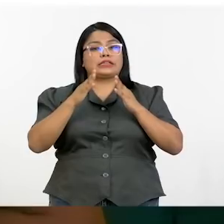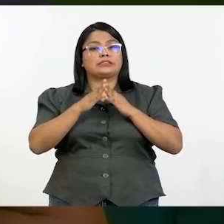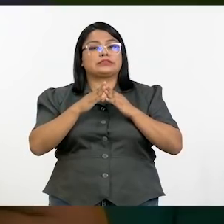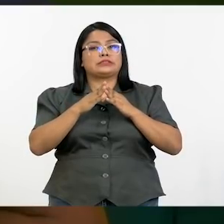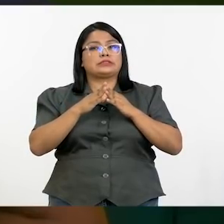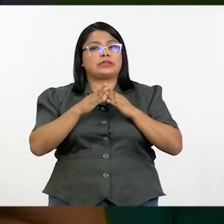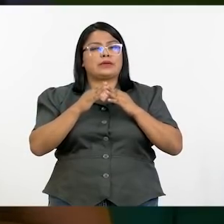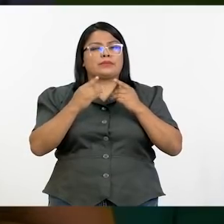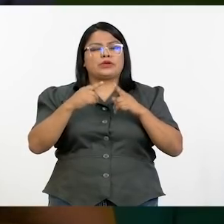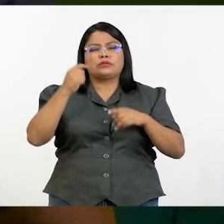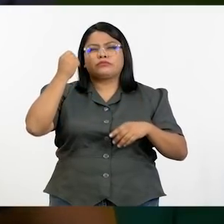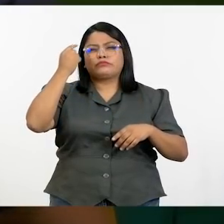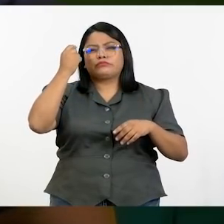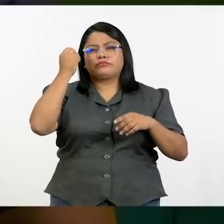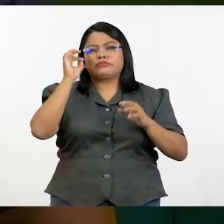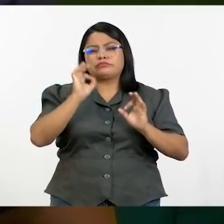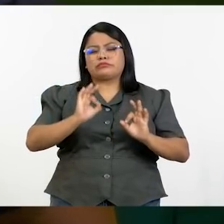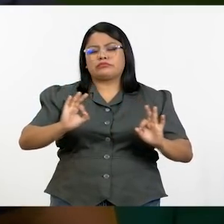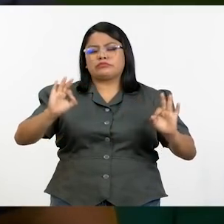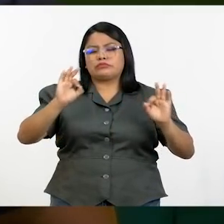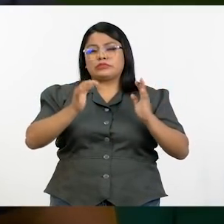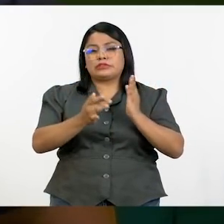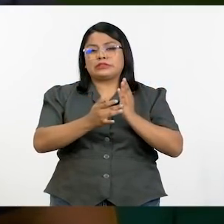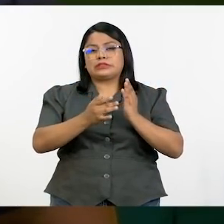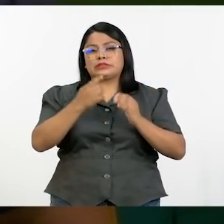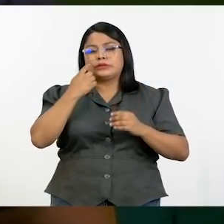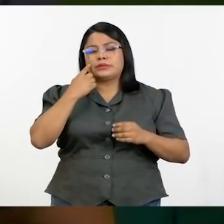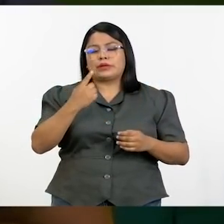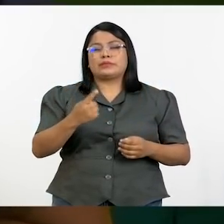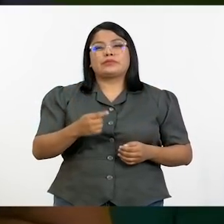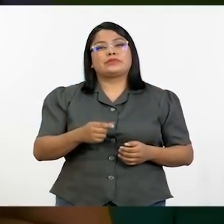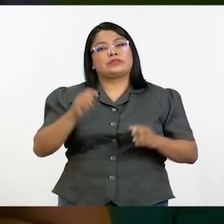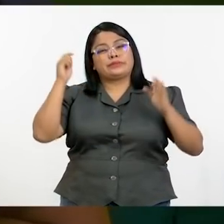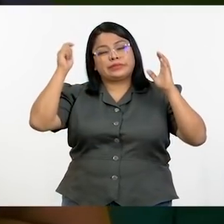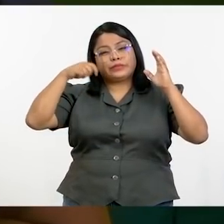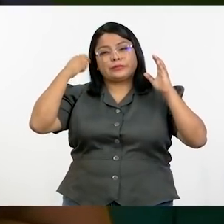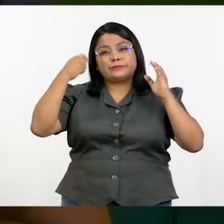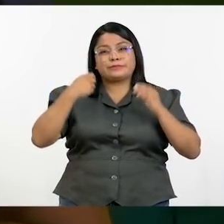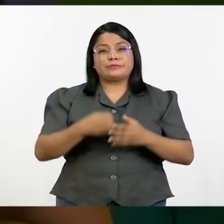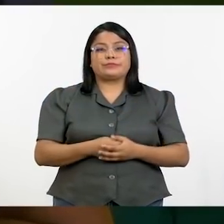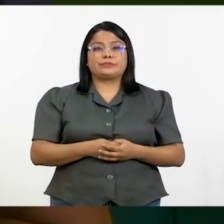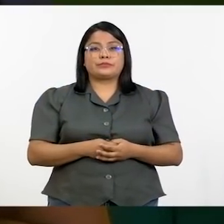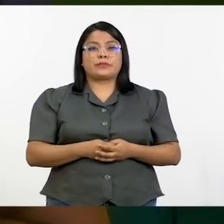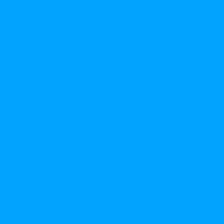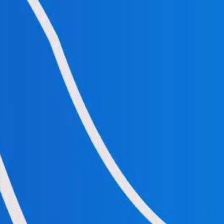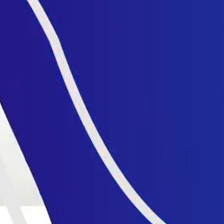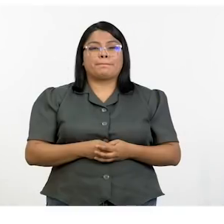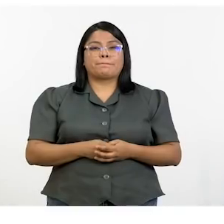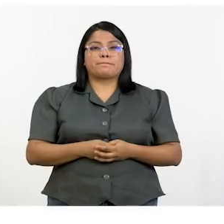Okay. Pero para que comprendamos mejor sobre estrategia, ¿qué te parece si vemos la siguiente cápsula?